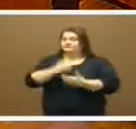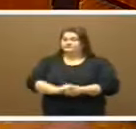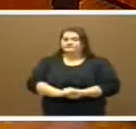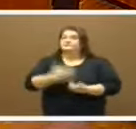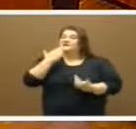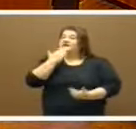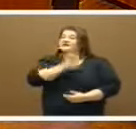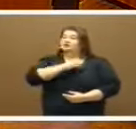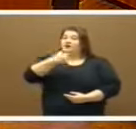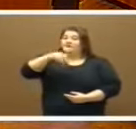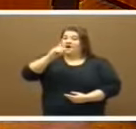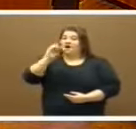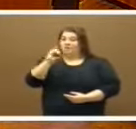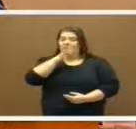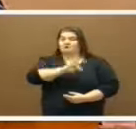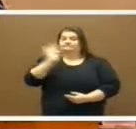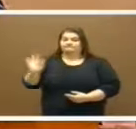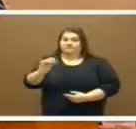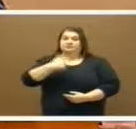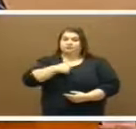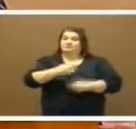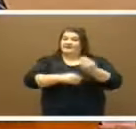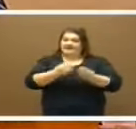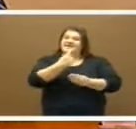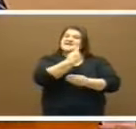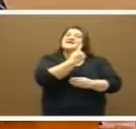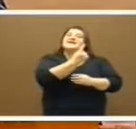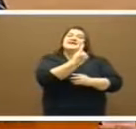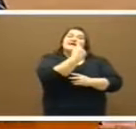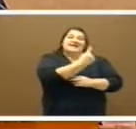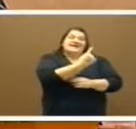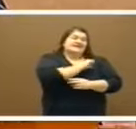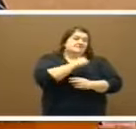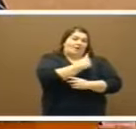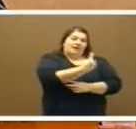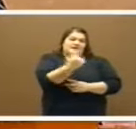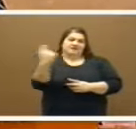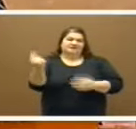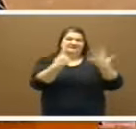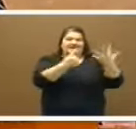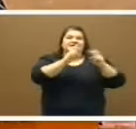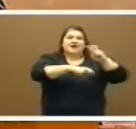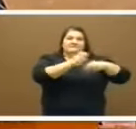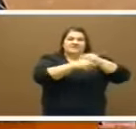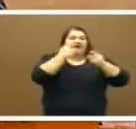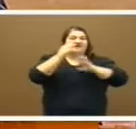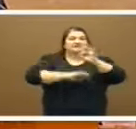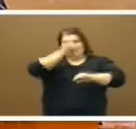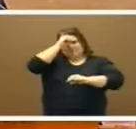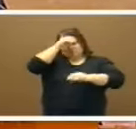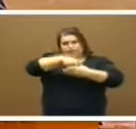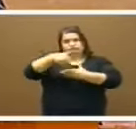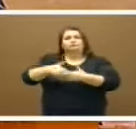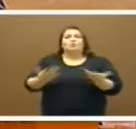Gracias. Gracias, señor amado. Señorías, a continuación voy a someter individualmente una a una, cada una de las seis enmiendas, a la consideración de esta Cámara